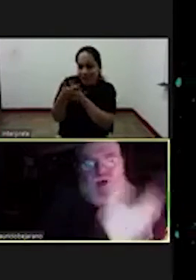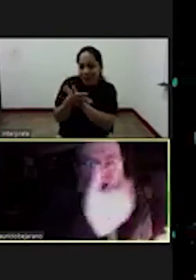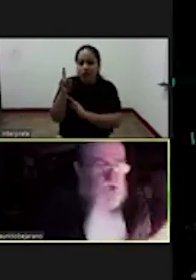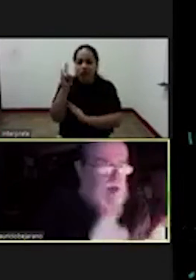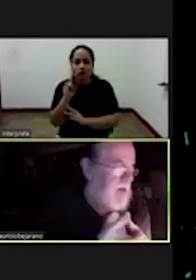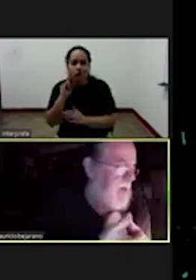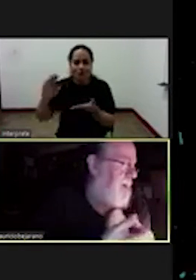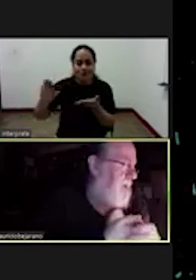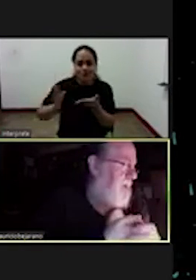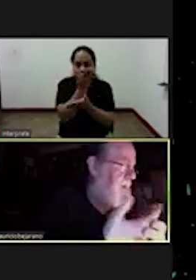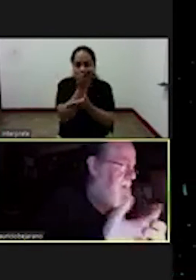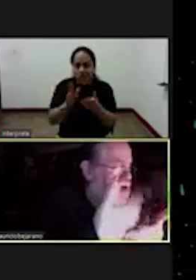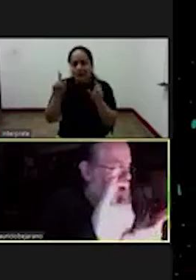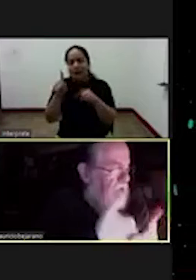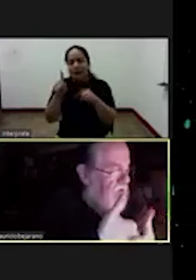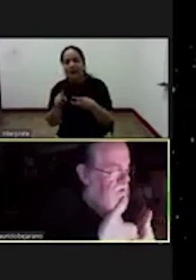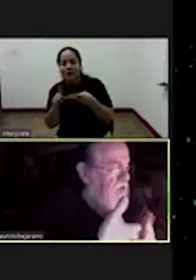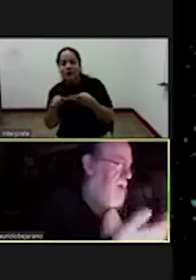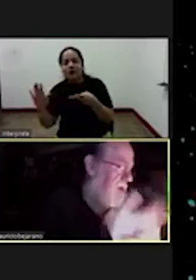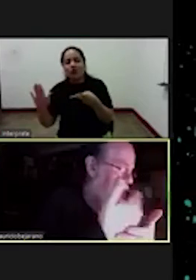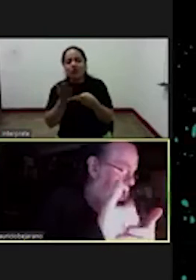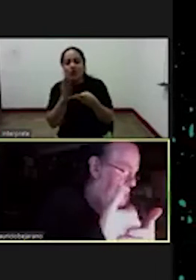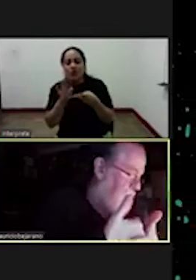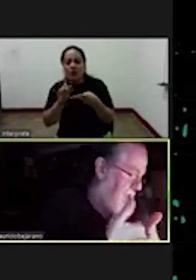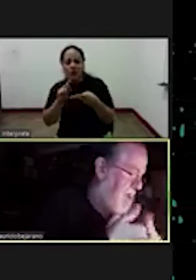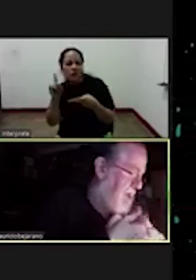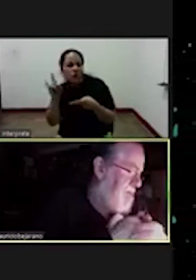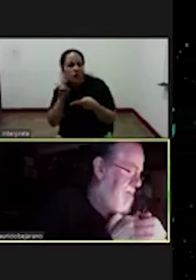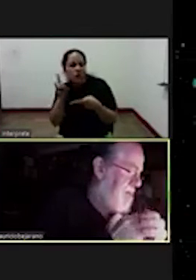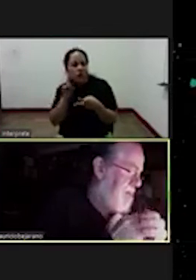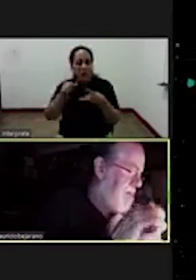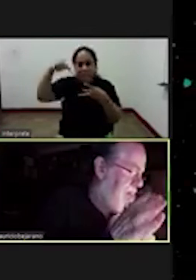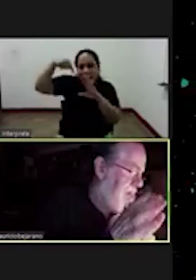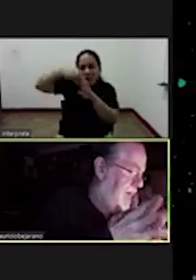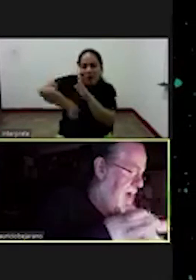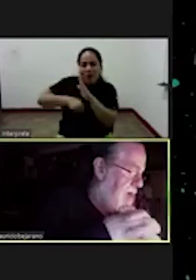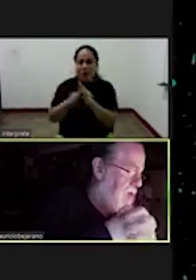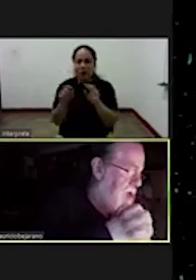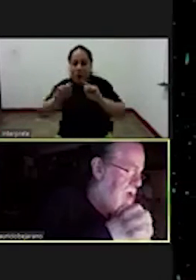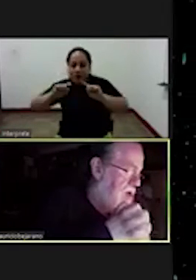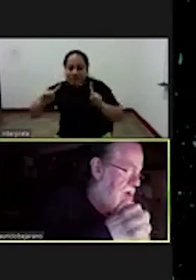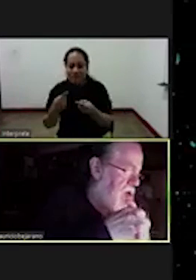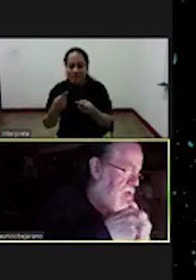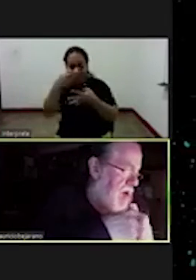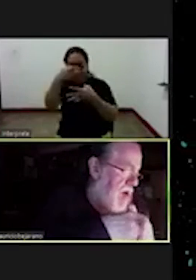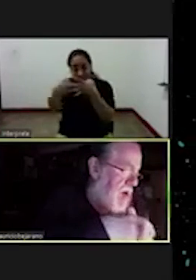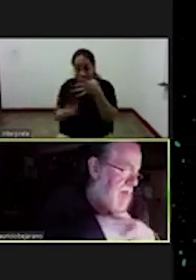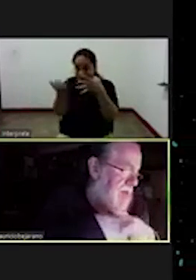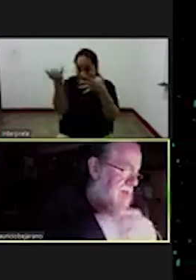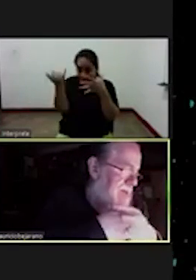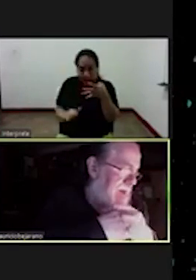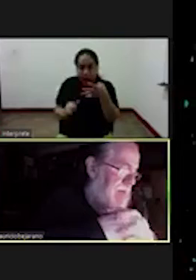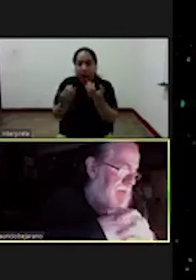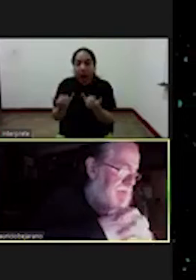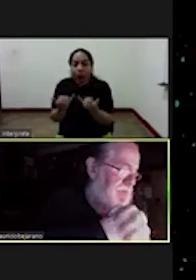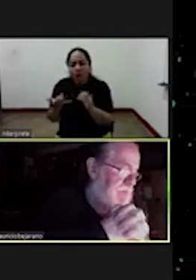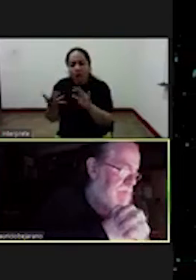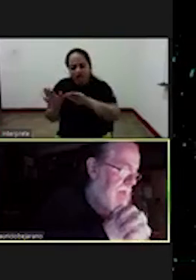escucha mediática, escucha profunda, escucha reducida, quisiera hablar un poquito de los problemas